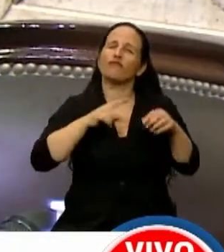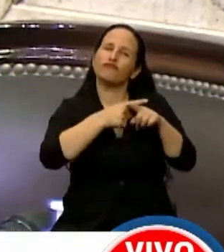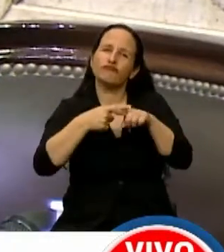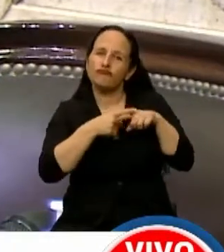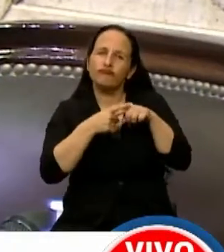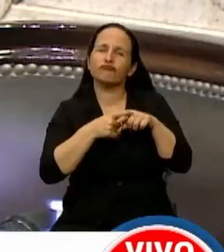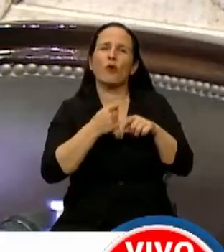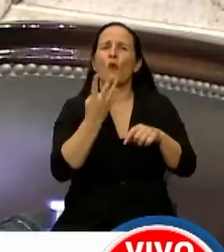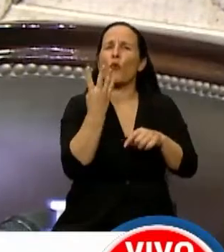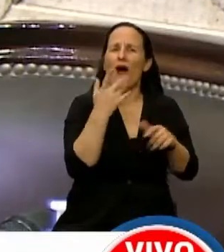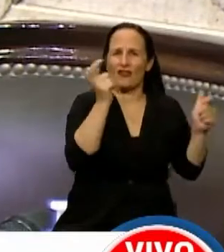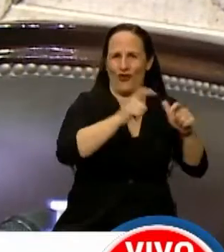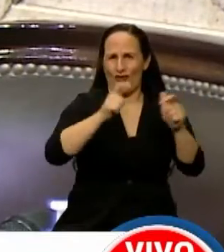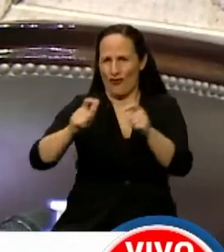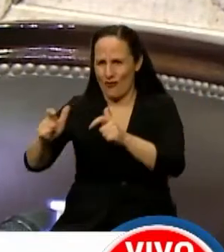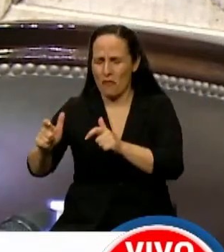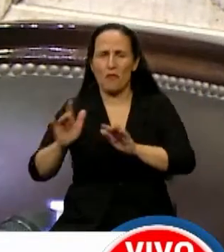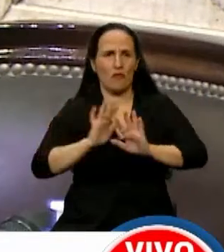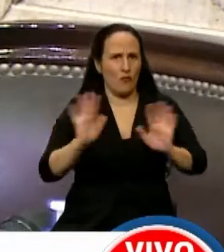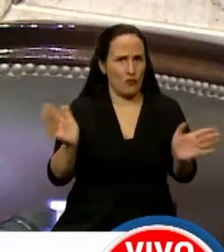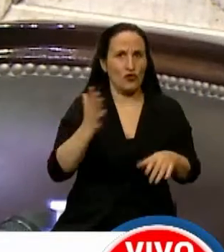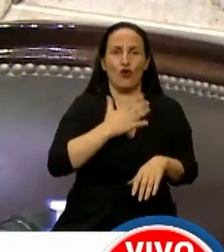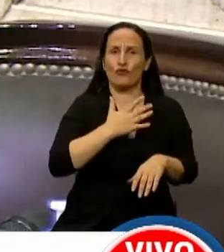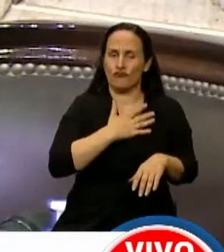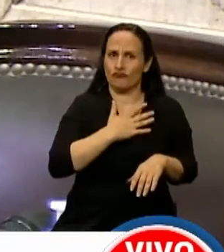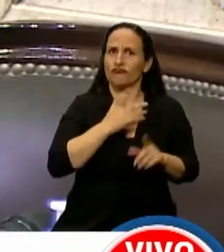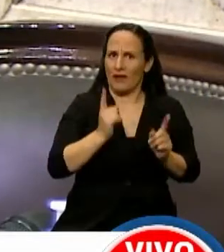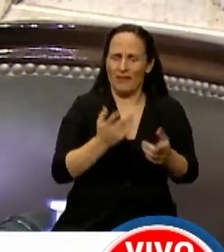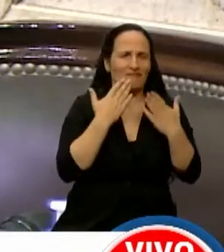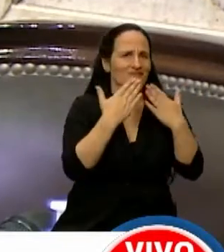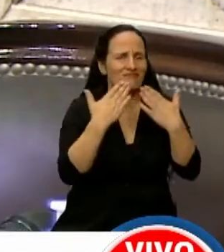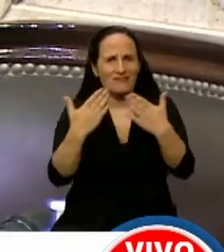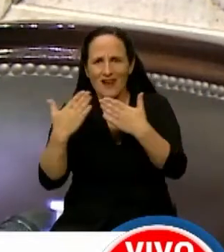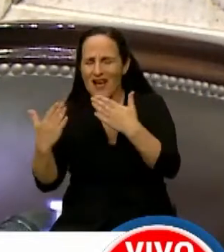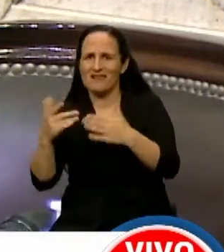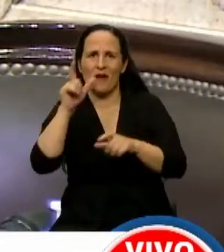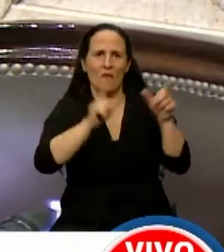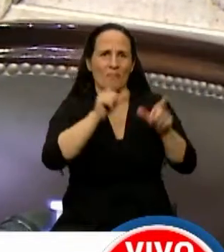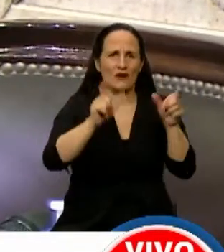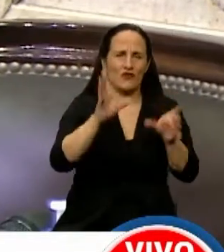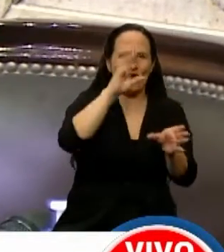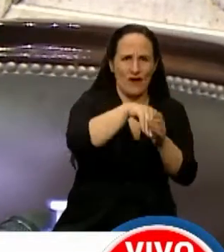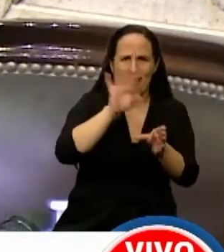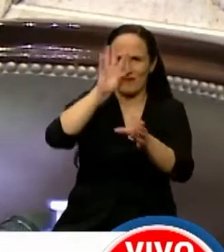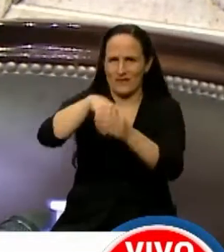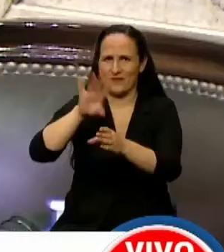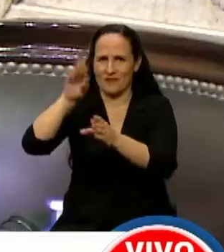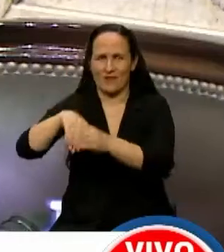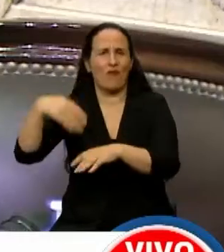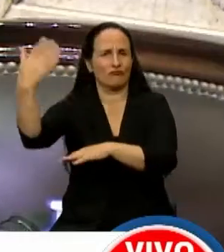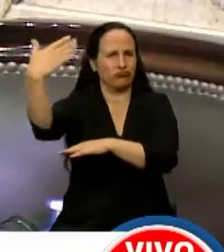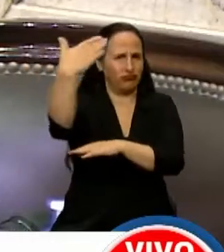debatido en las cuatro comisiones, en la cual también hay que agradecer a todos los que participaron, a todos los que